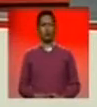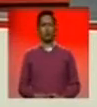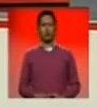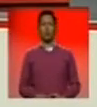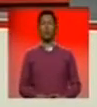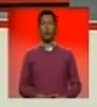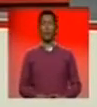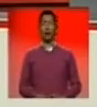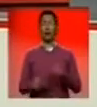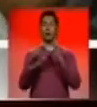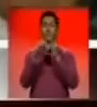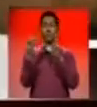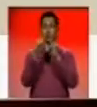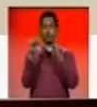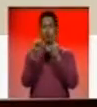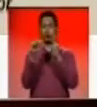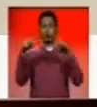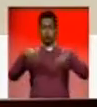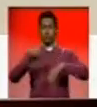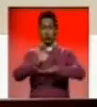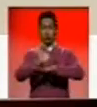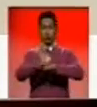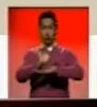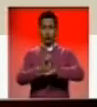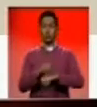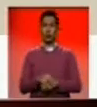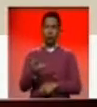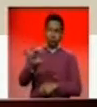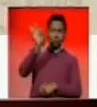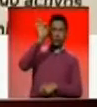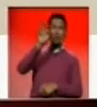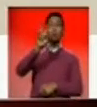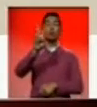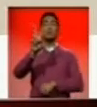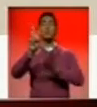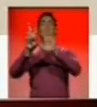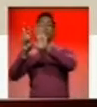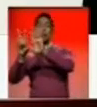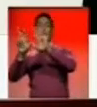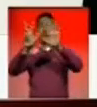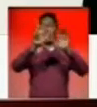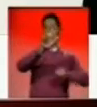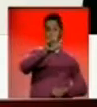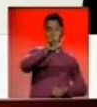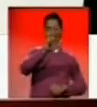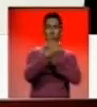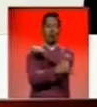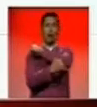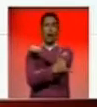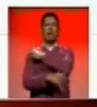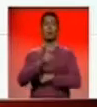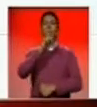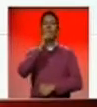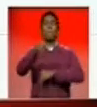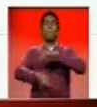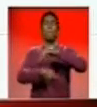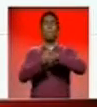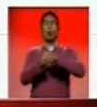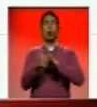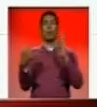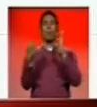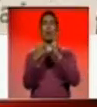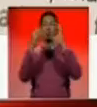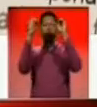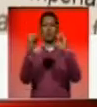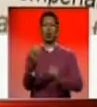El Servicio de Rentas Internas de Ecuador identifica 73 paraísos fiscales en todo el mundo, considerados una amenaza para